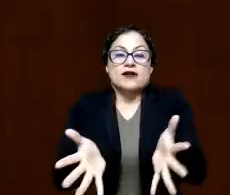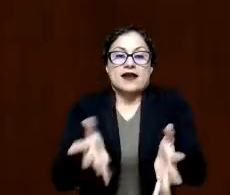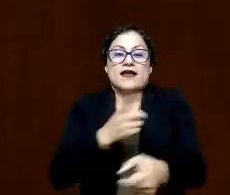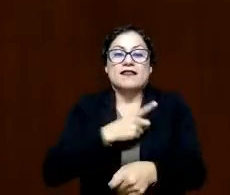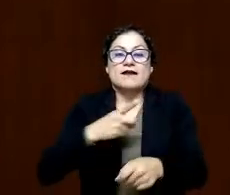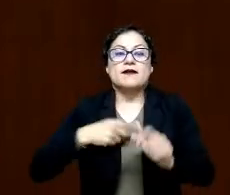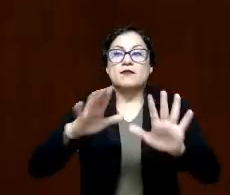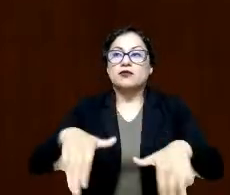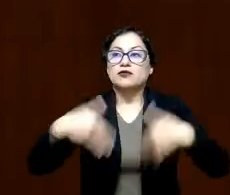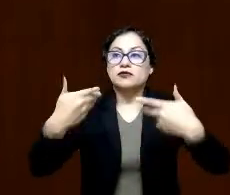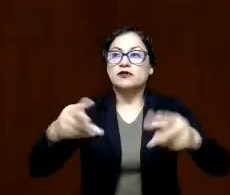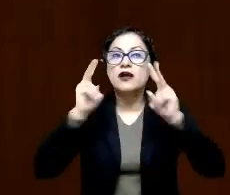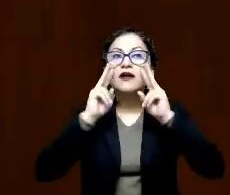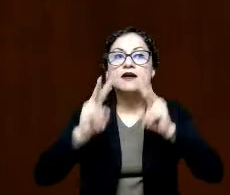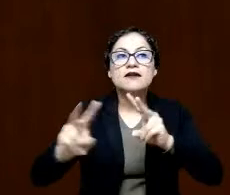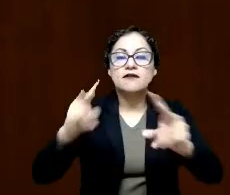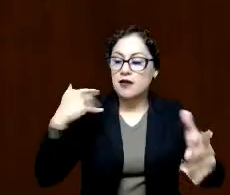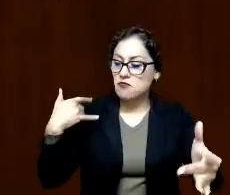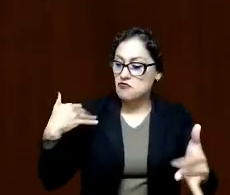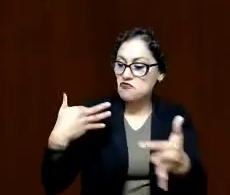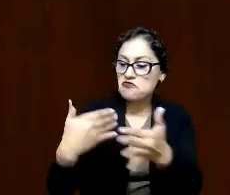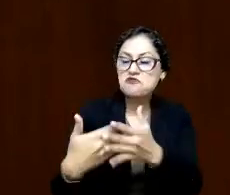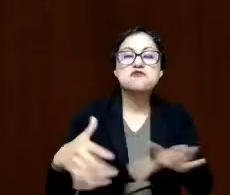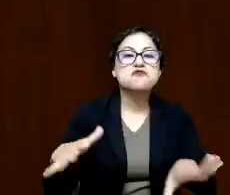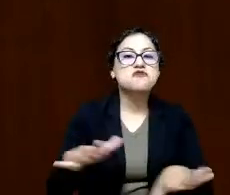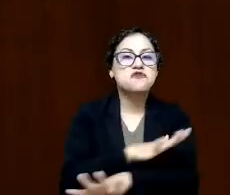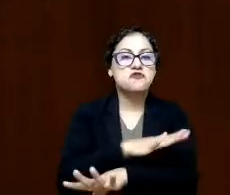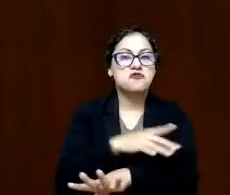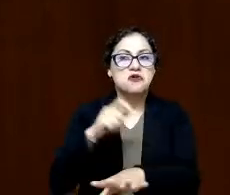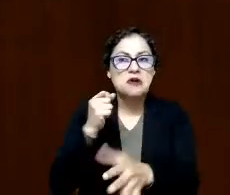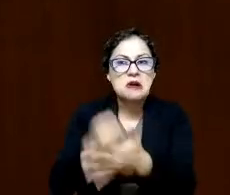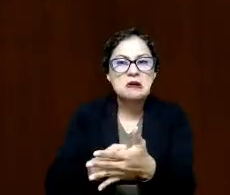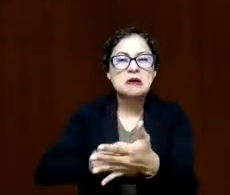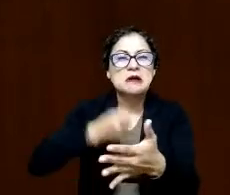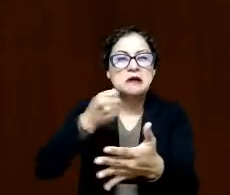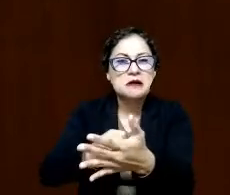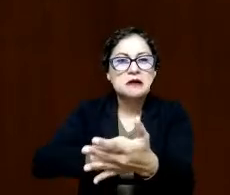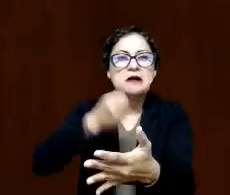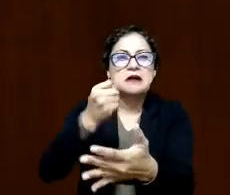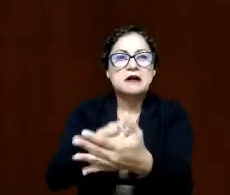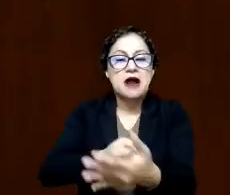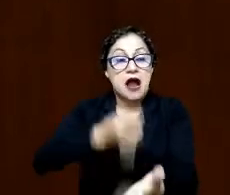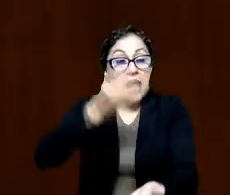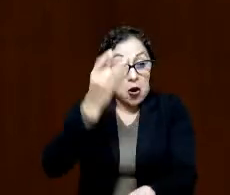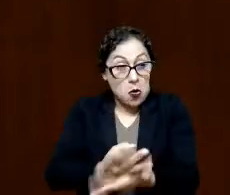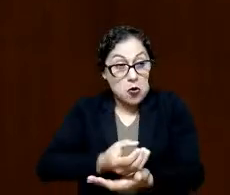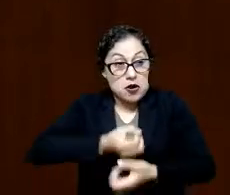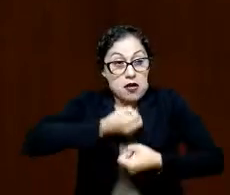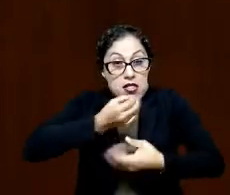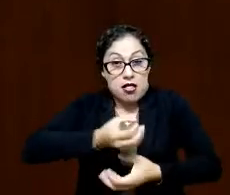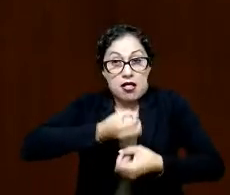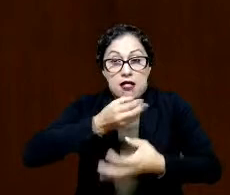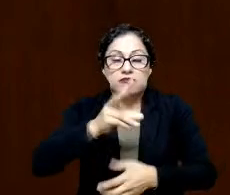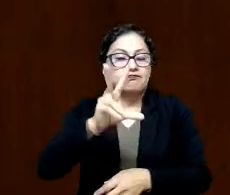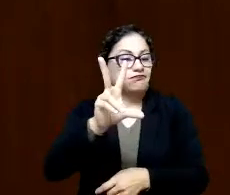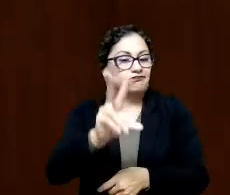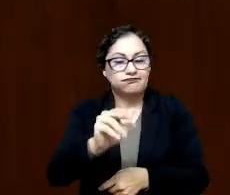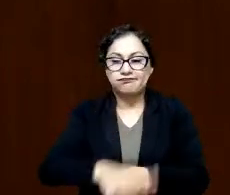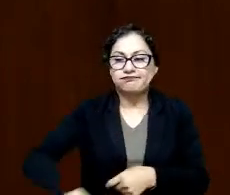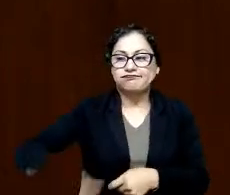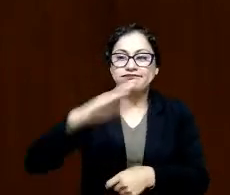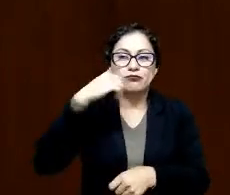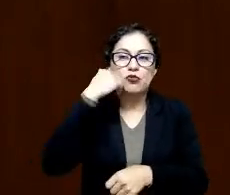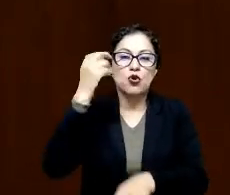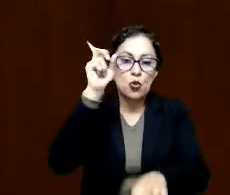transformación social que fue dada con acciones, no solamente con palabras o la excesiva burocracia, sino por la voluntad del pueblo